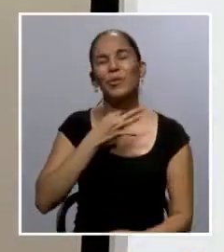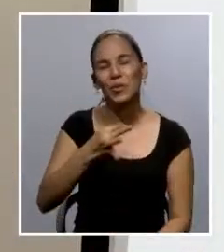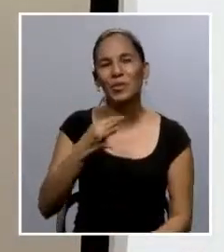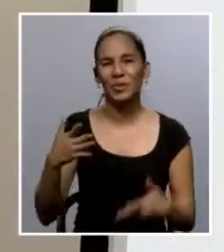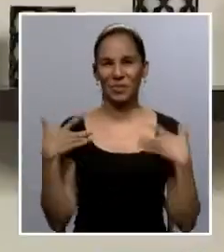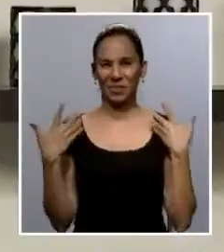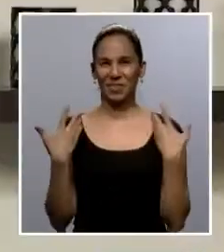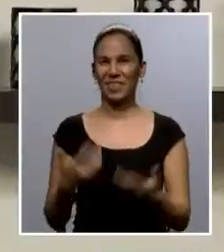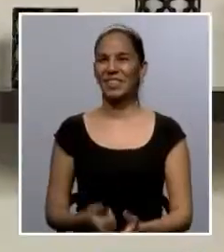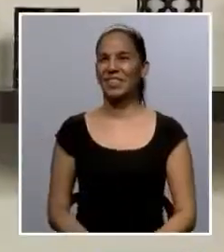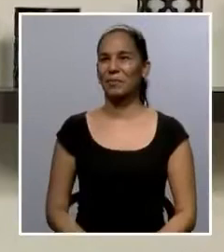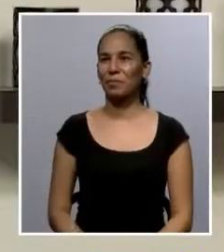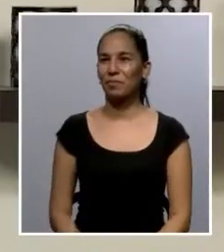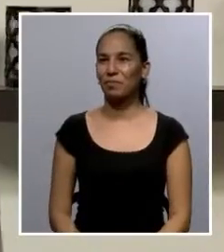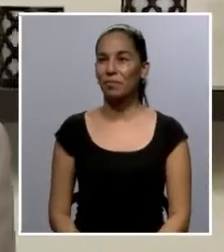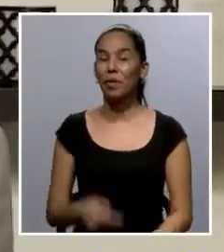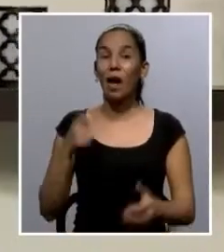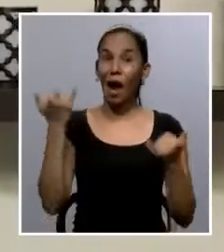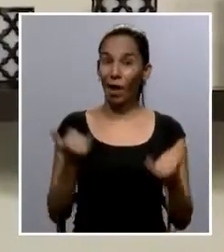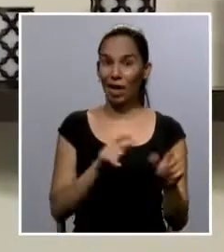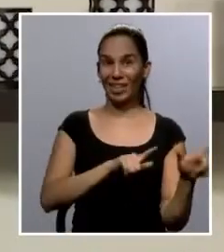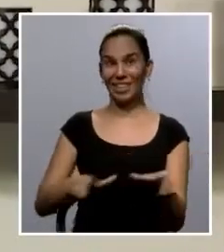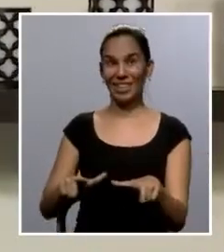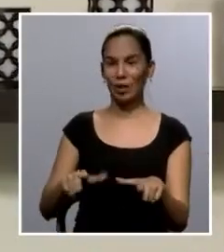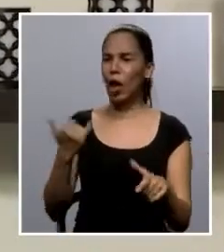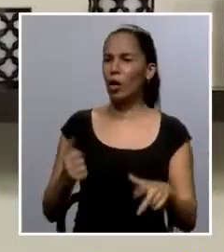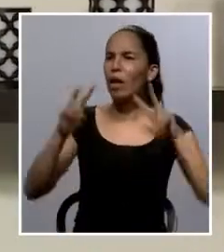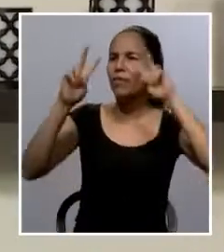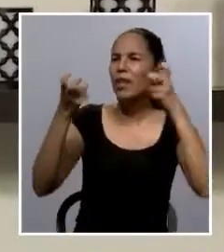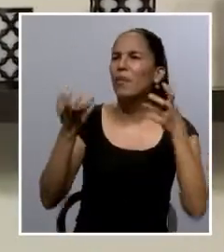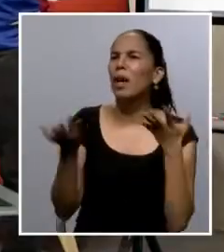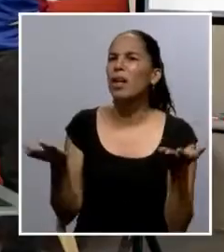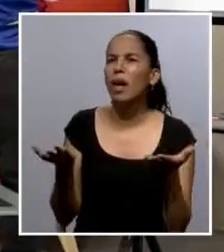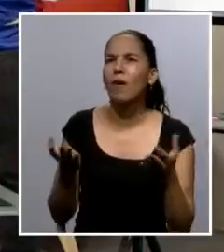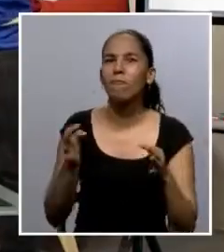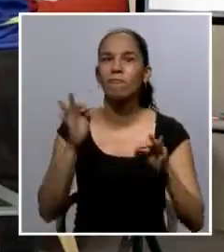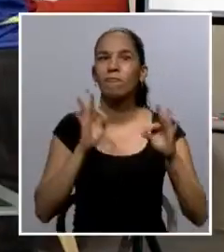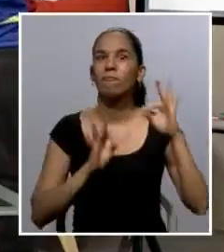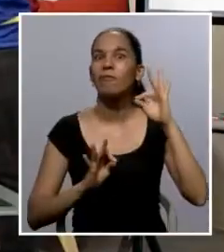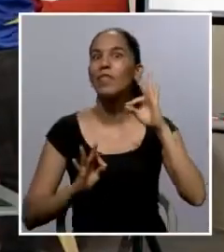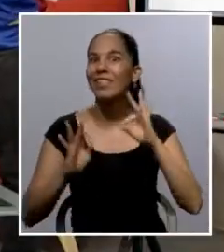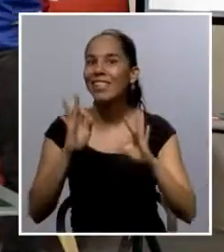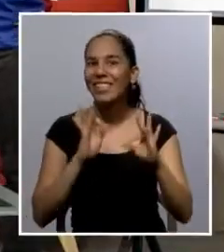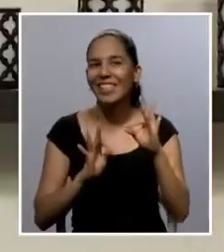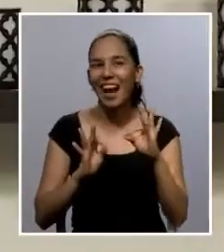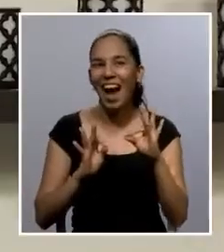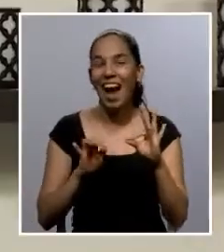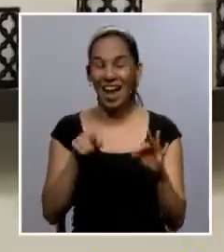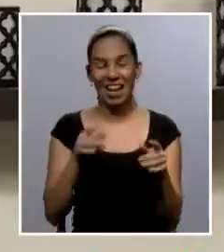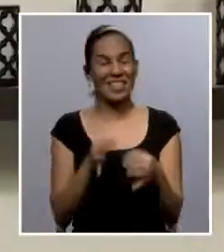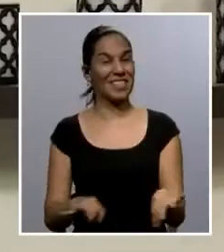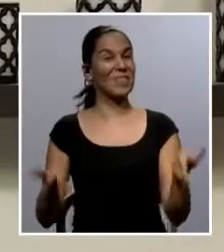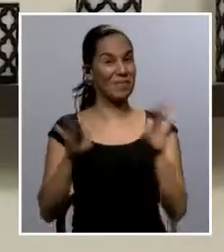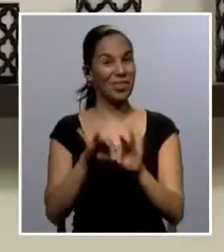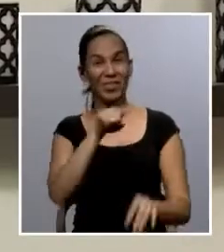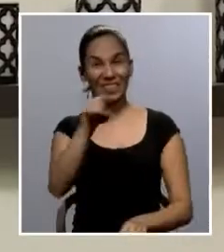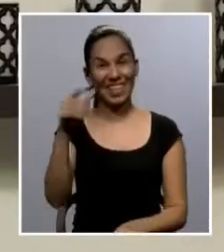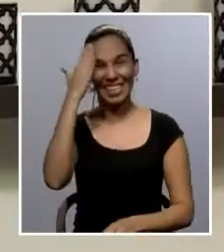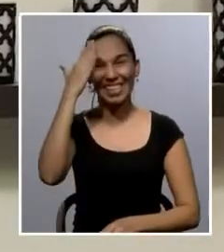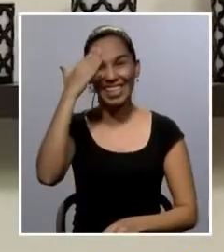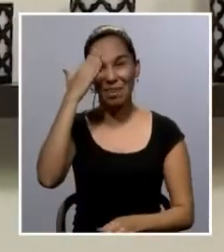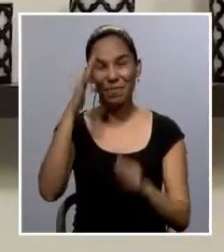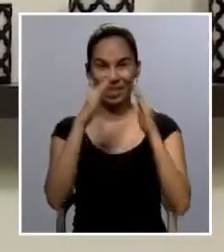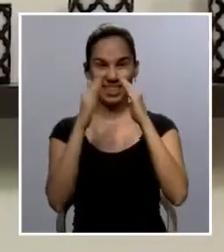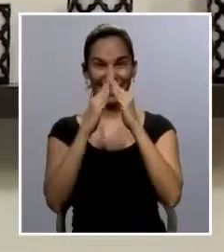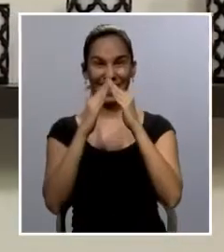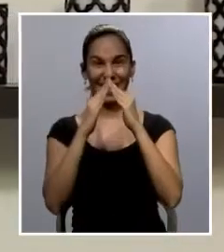sí, preparados. Hoy vamos a estar entonces con el tema de física. Física. Y es importante para que todos ustedes que estén ahí en